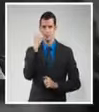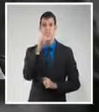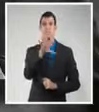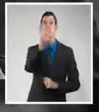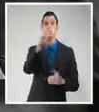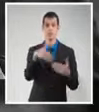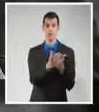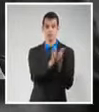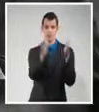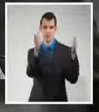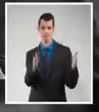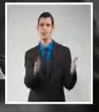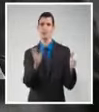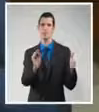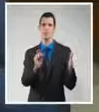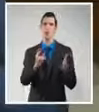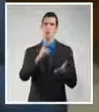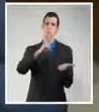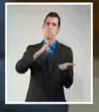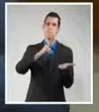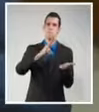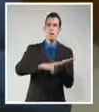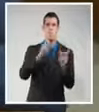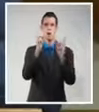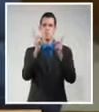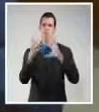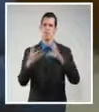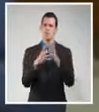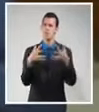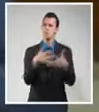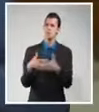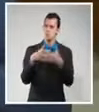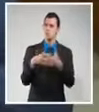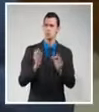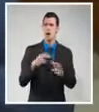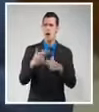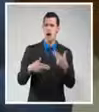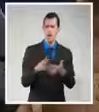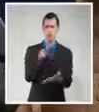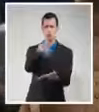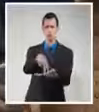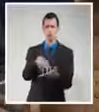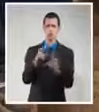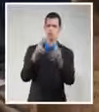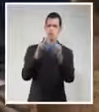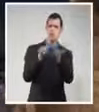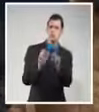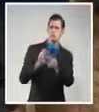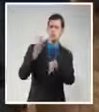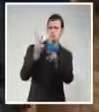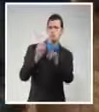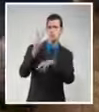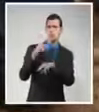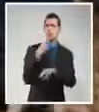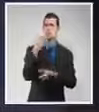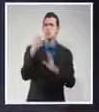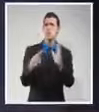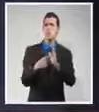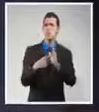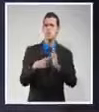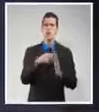más de 180 pronunciamientos en apoyo a la marcha ilícita convocada por la plataforma Archipiélago y su líder